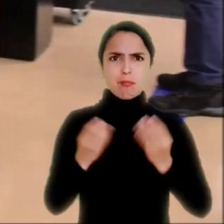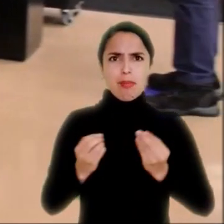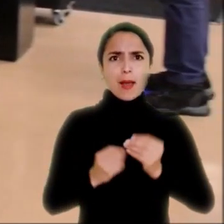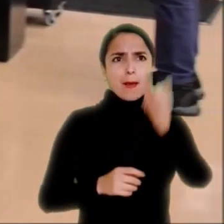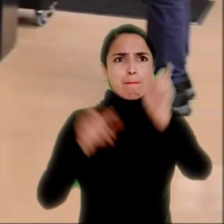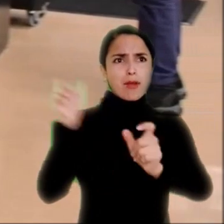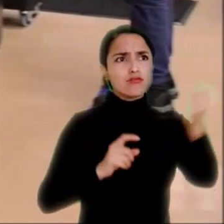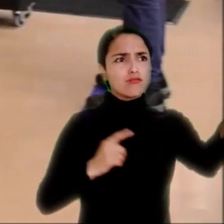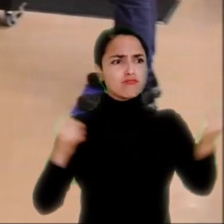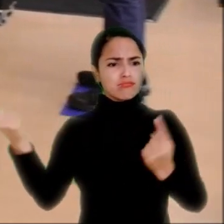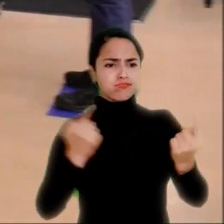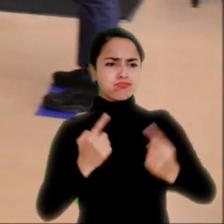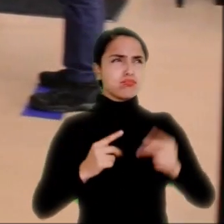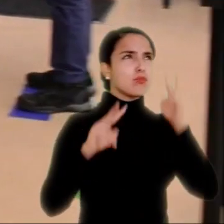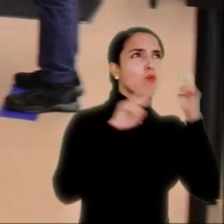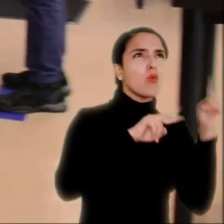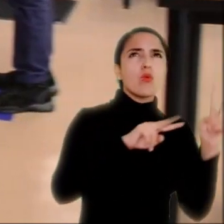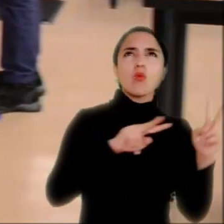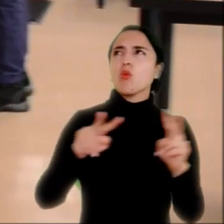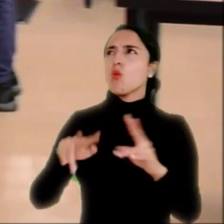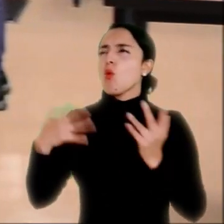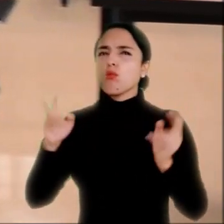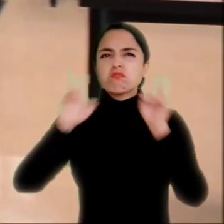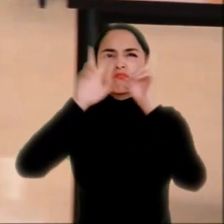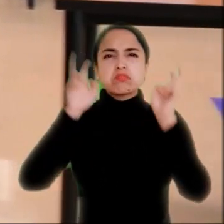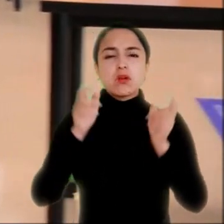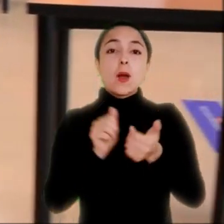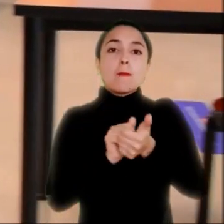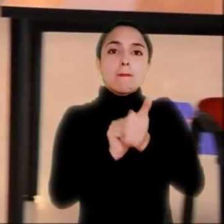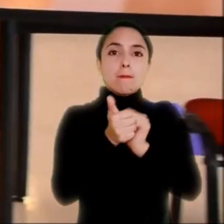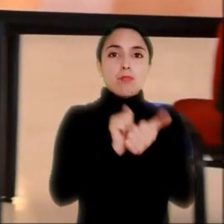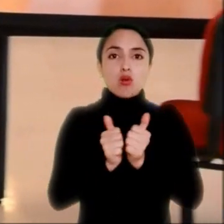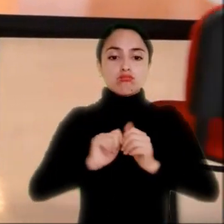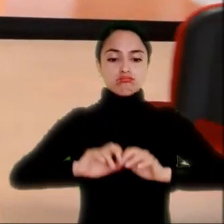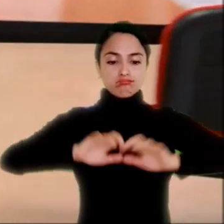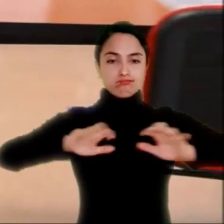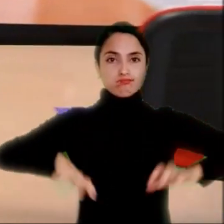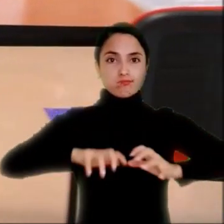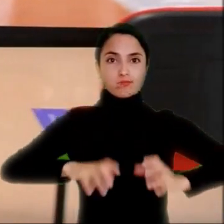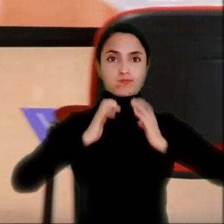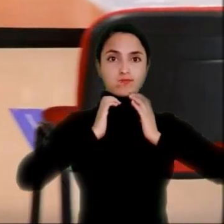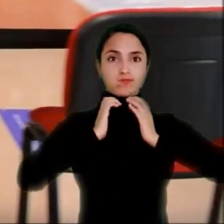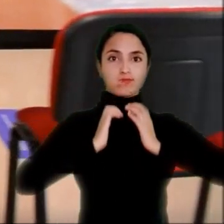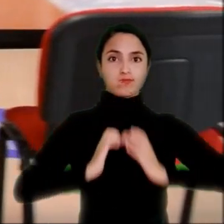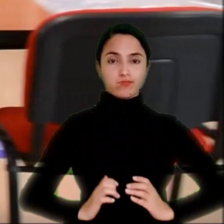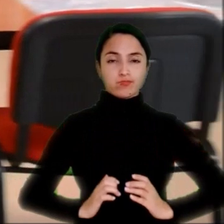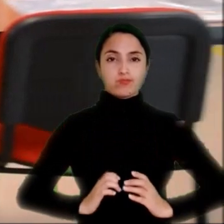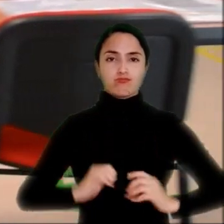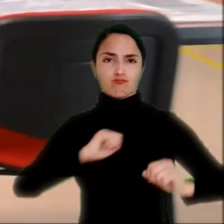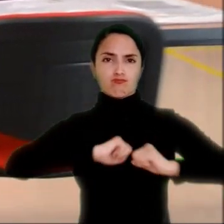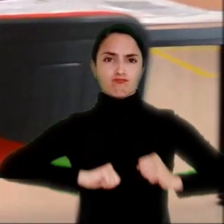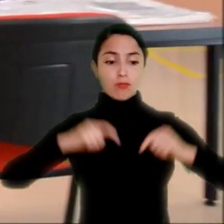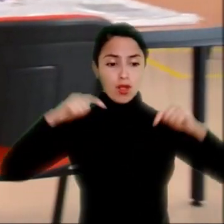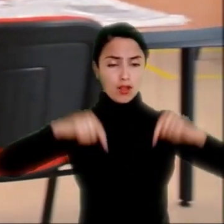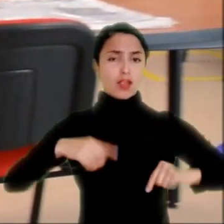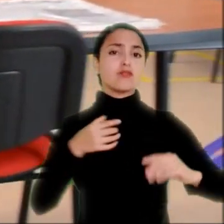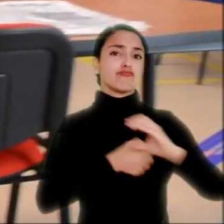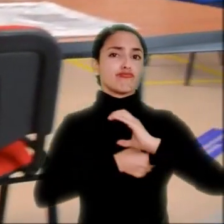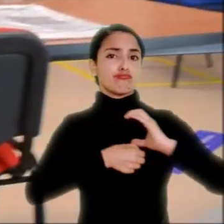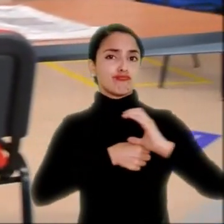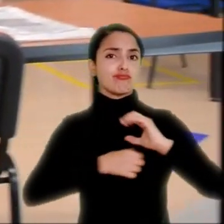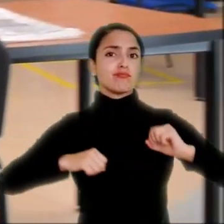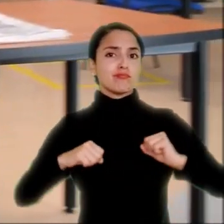espacio de exploración y consulta en relación al deporte y la actividad física en la